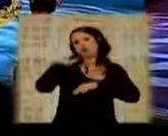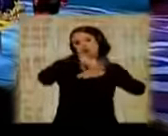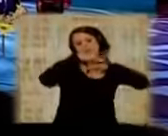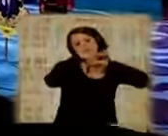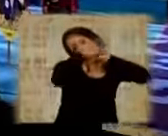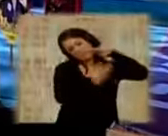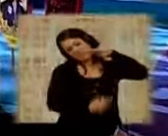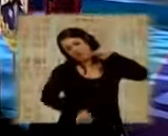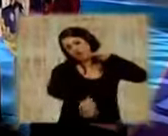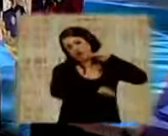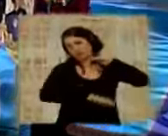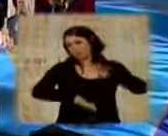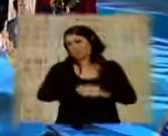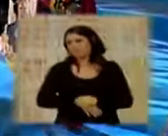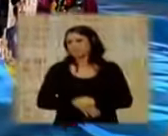mar.